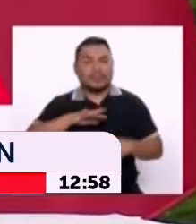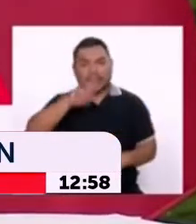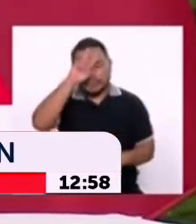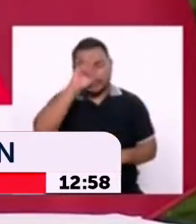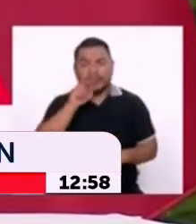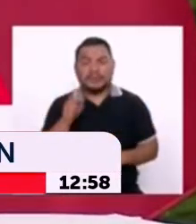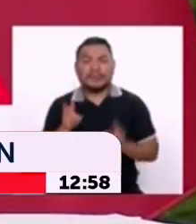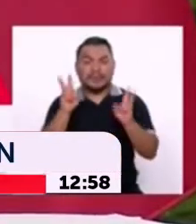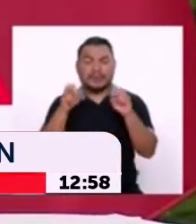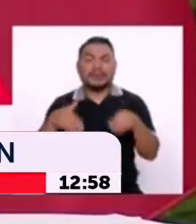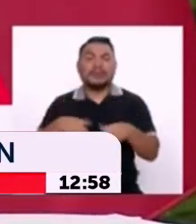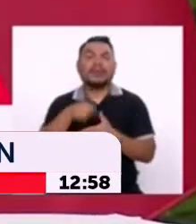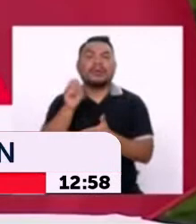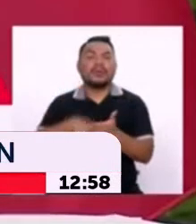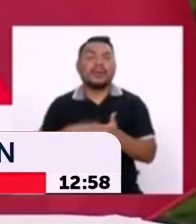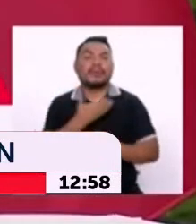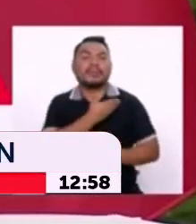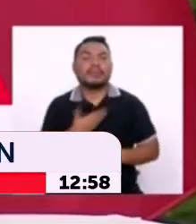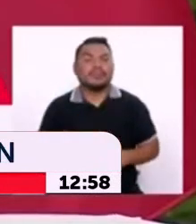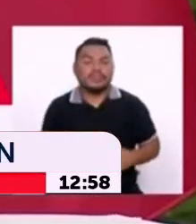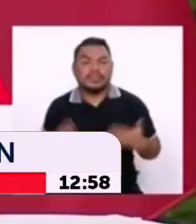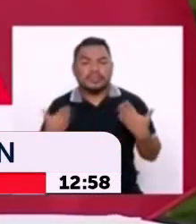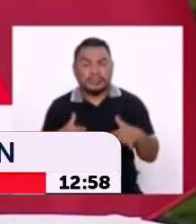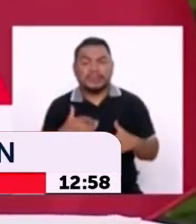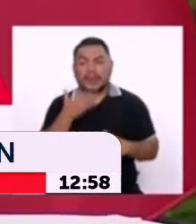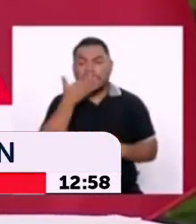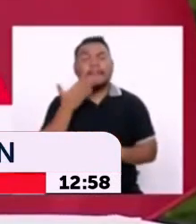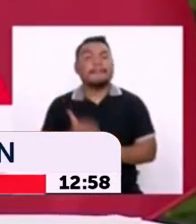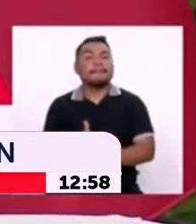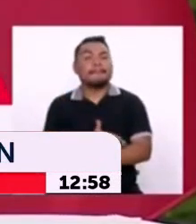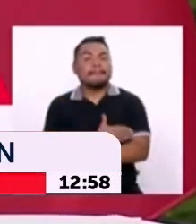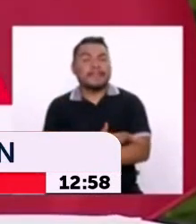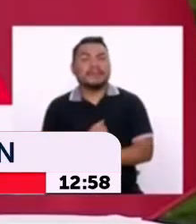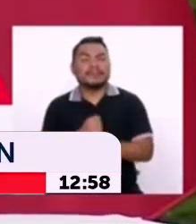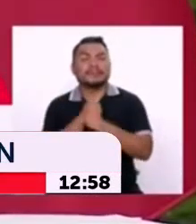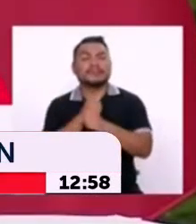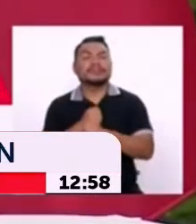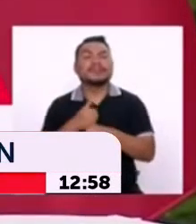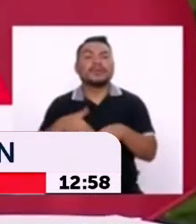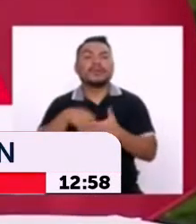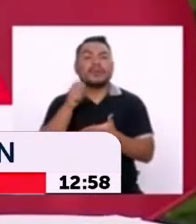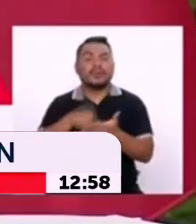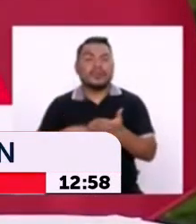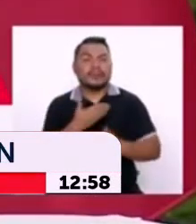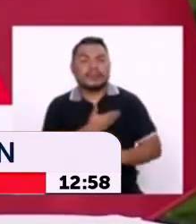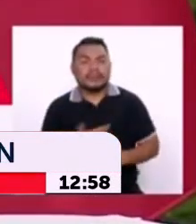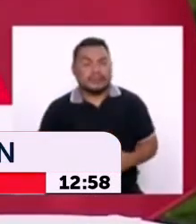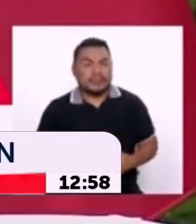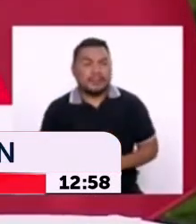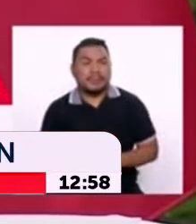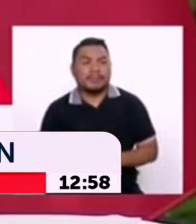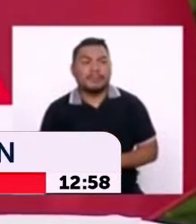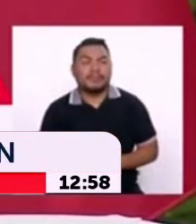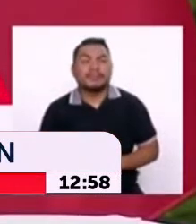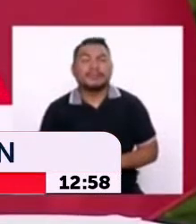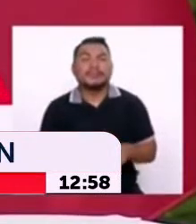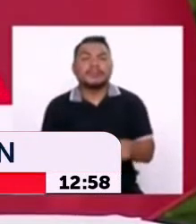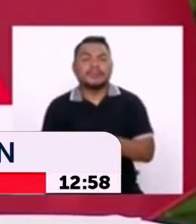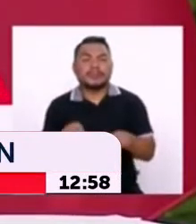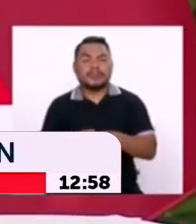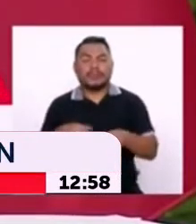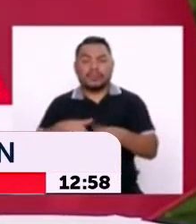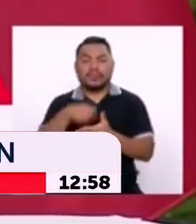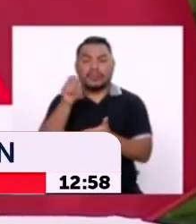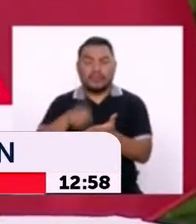Perú. En materia de contratación pública, hemos mejorado el sistema de contrataciones del Estado y también